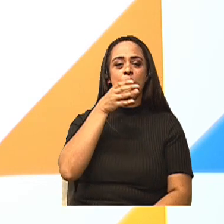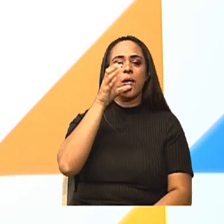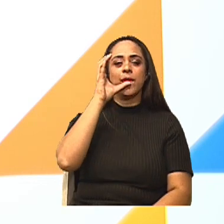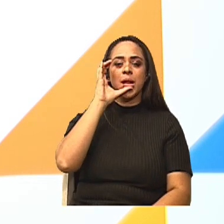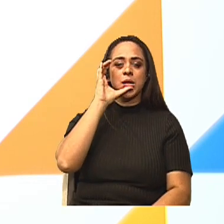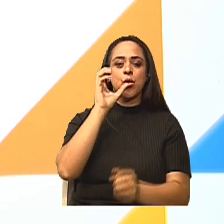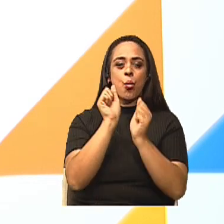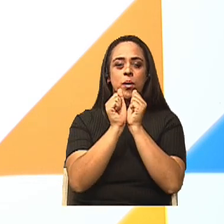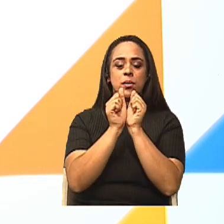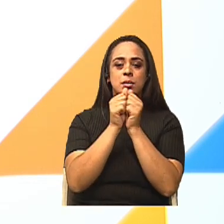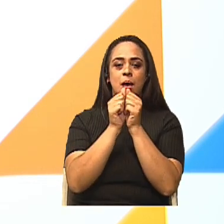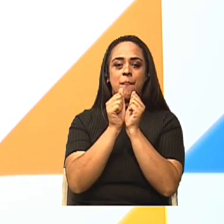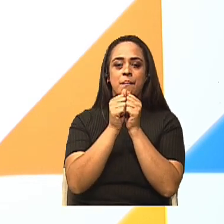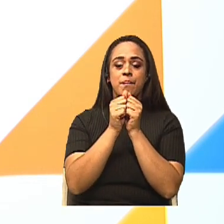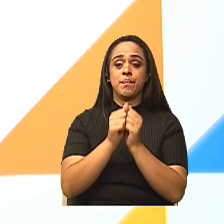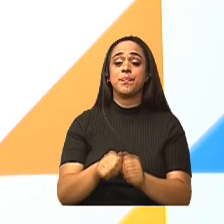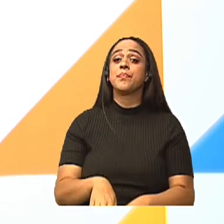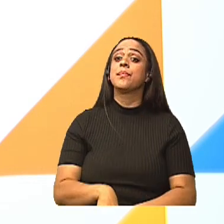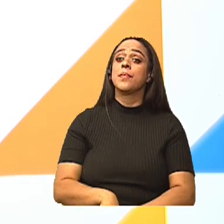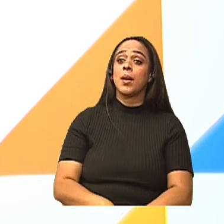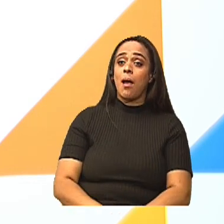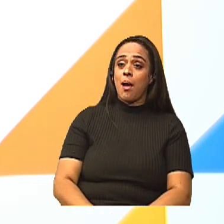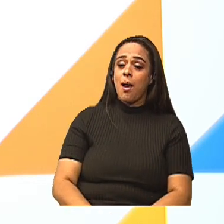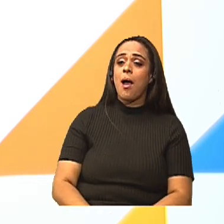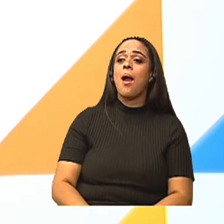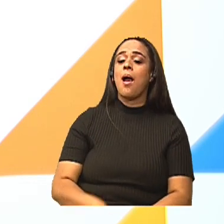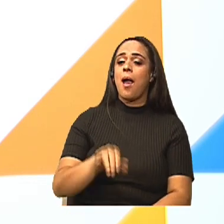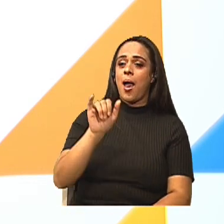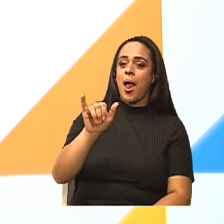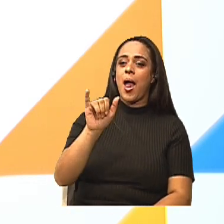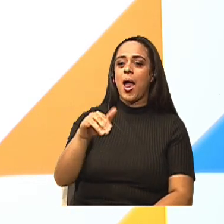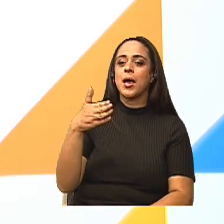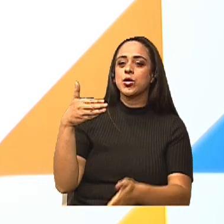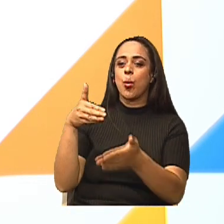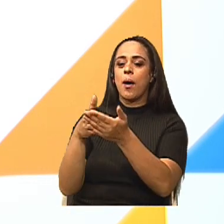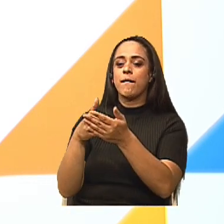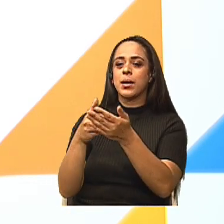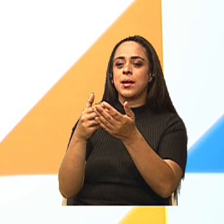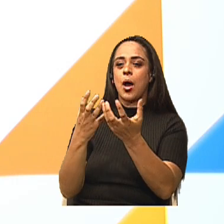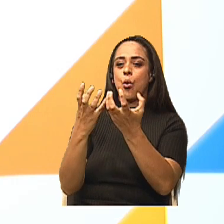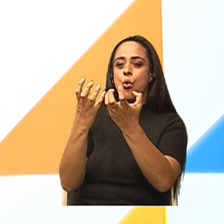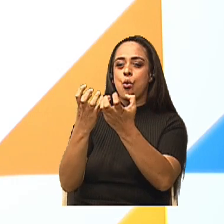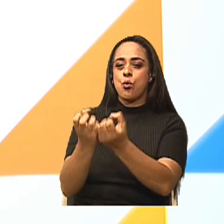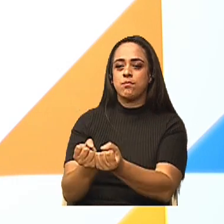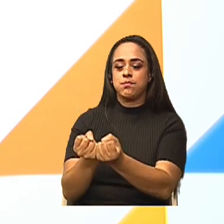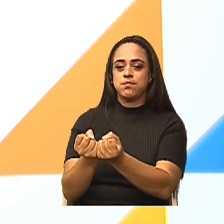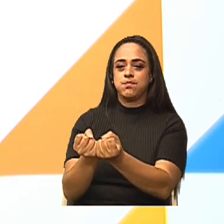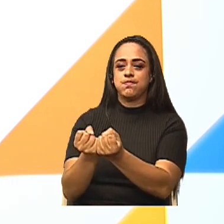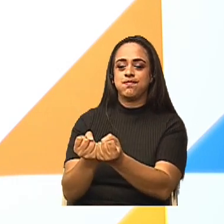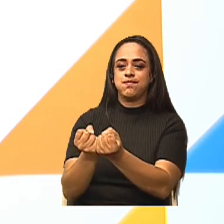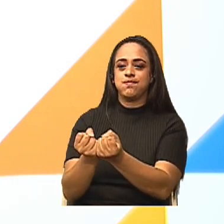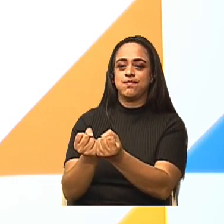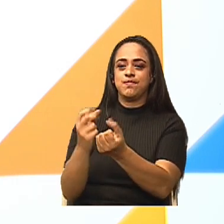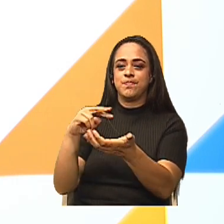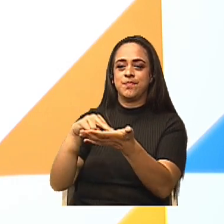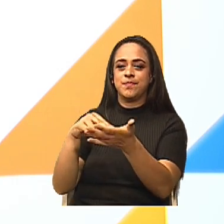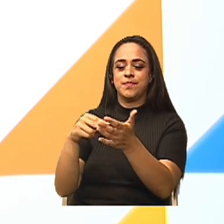tamarindo? Ah, a eso se refería con que le afecta la gravedad. Entonces sería una